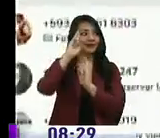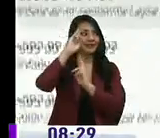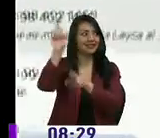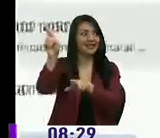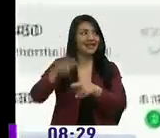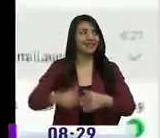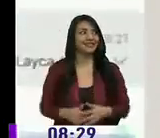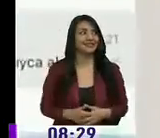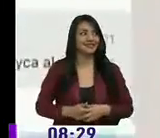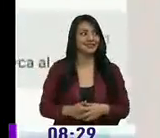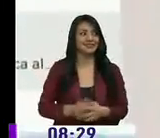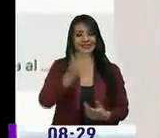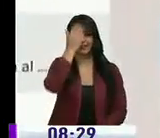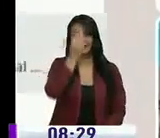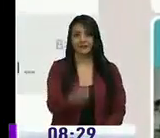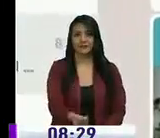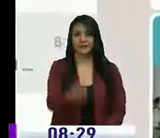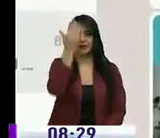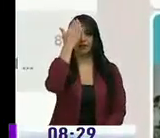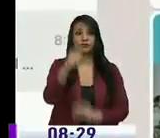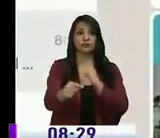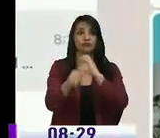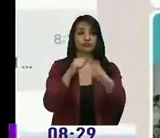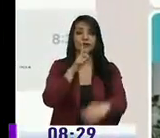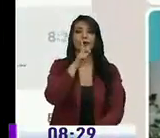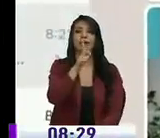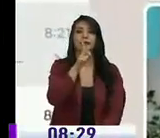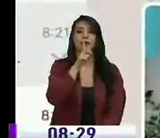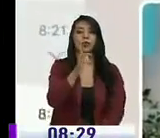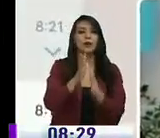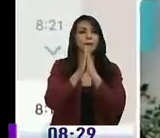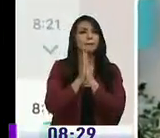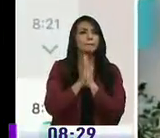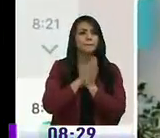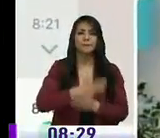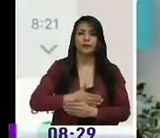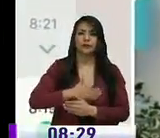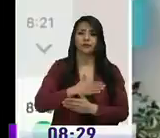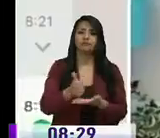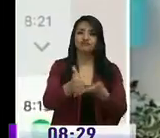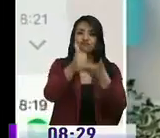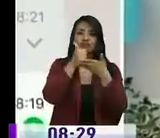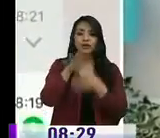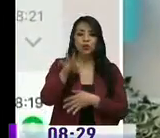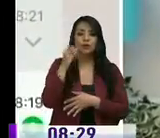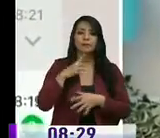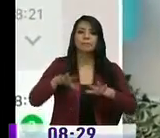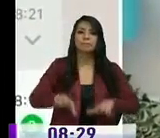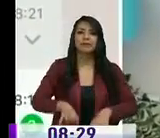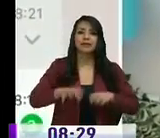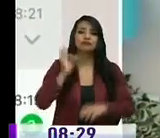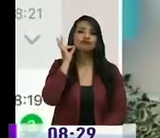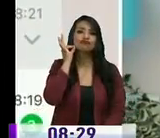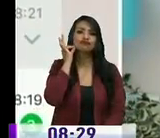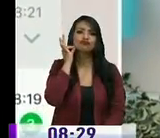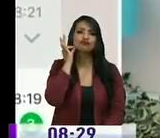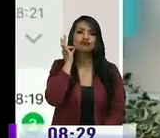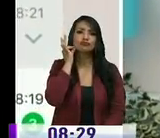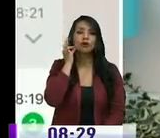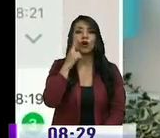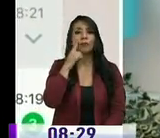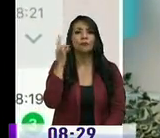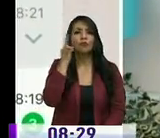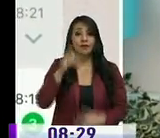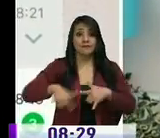gana. Buenos días, le escribo de la ciudad de La Tacunga para pedirle por favor muy especial que me ayuden a encontrar a mi perrita Laika, que se llevaron una pareja de